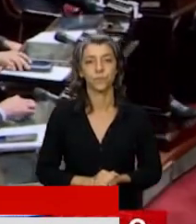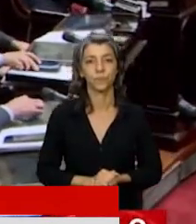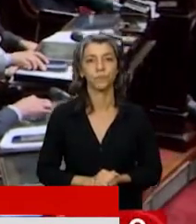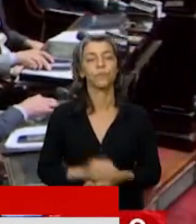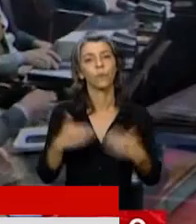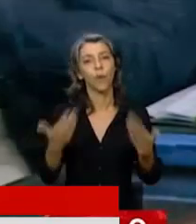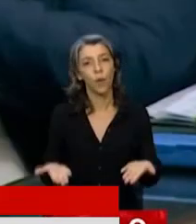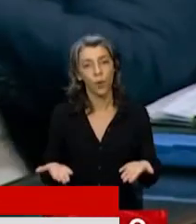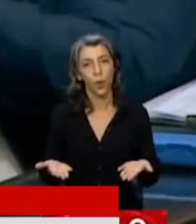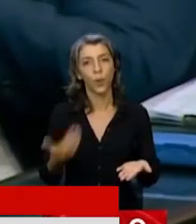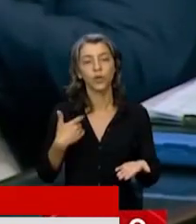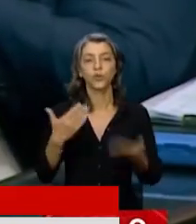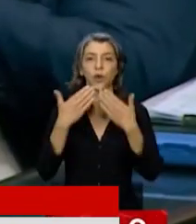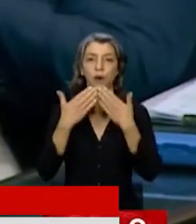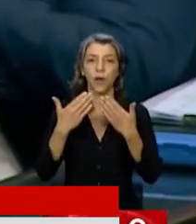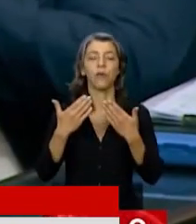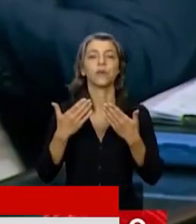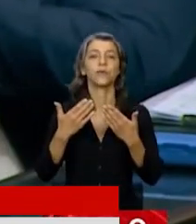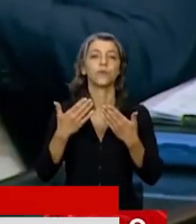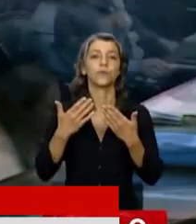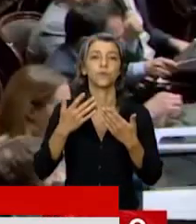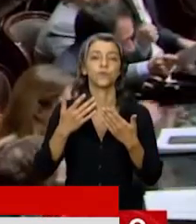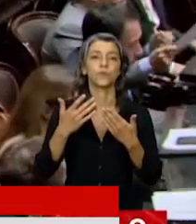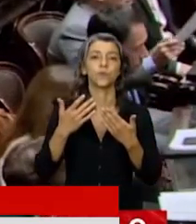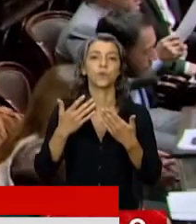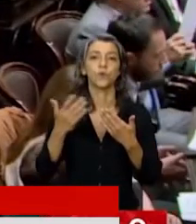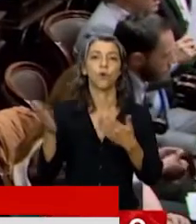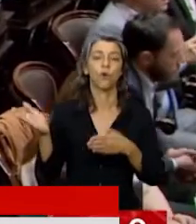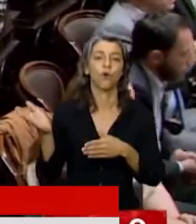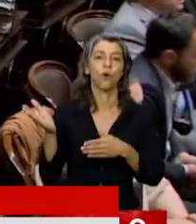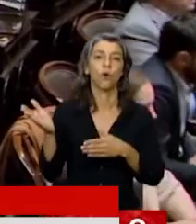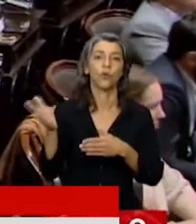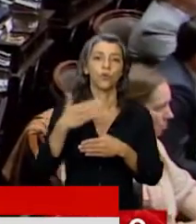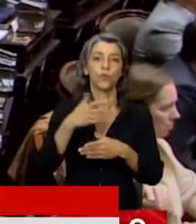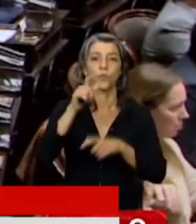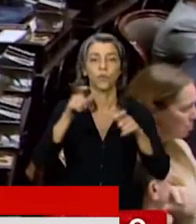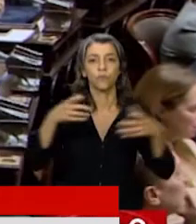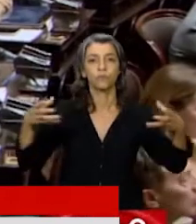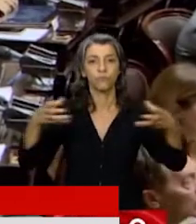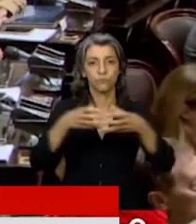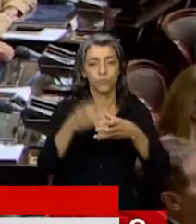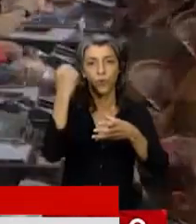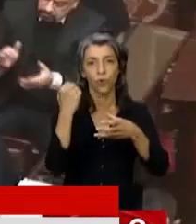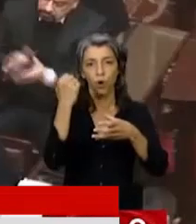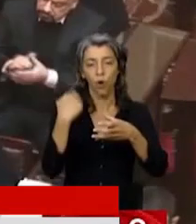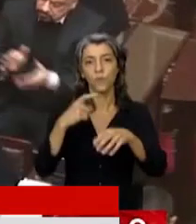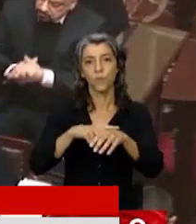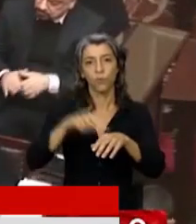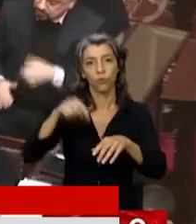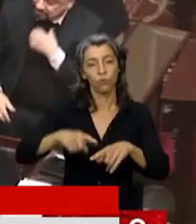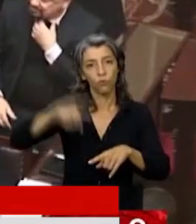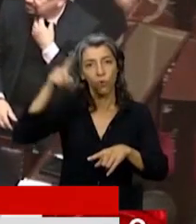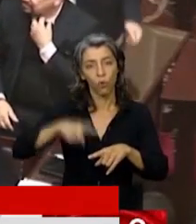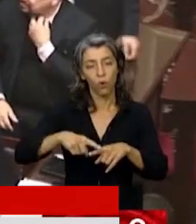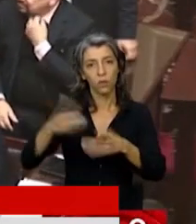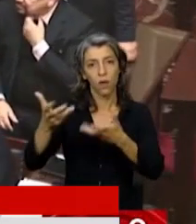de Loredo y que está referenciado con Emiliano Jacobiti y con el nociglismo. También votó